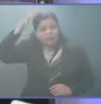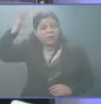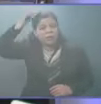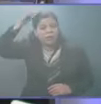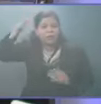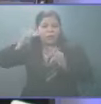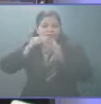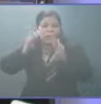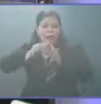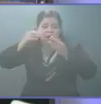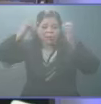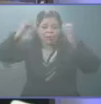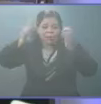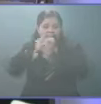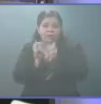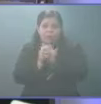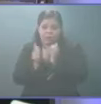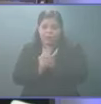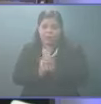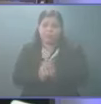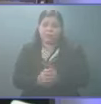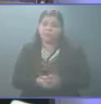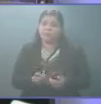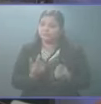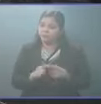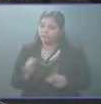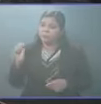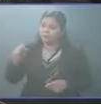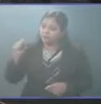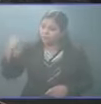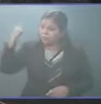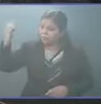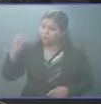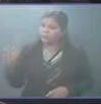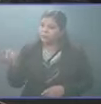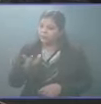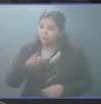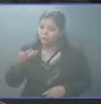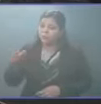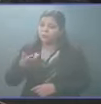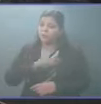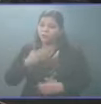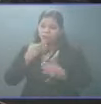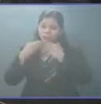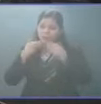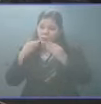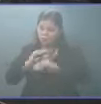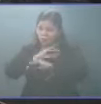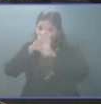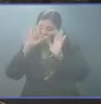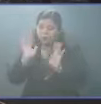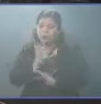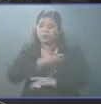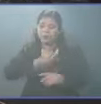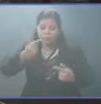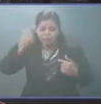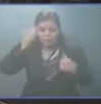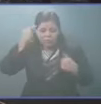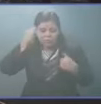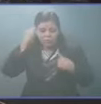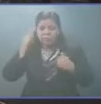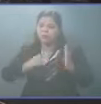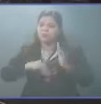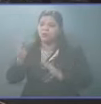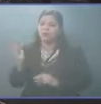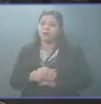automedicación. Sí, eso es bien importante dejarlo claro y hacerle conciencia a la población que